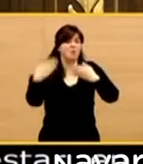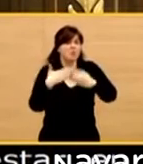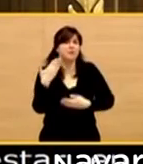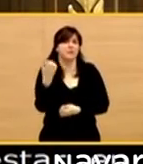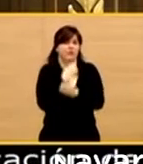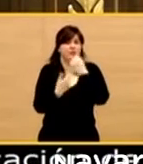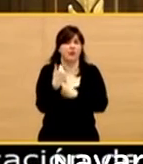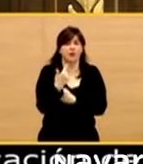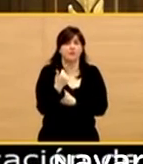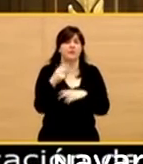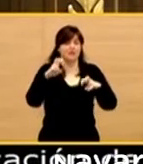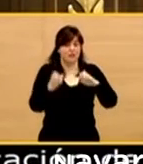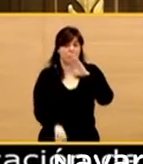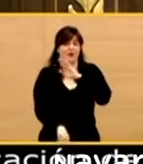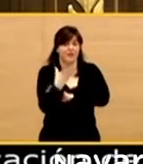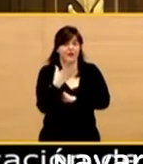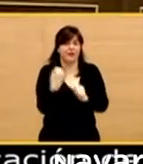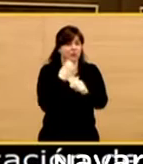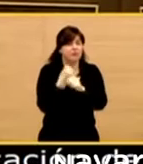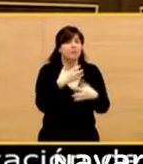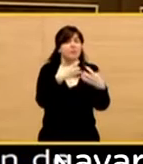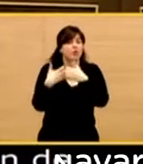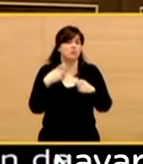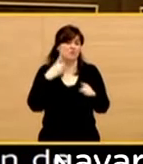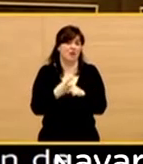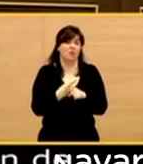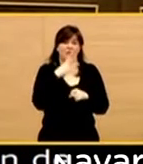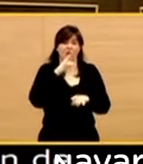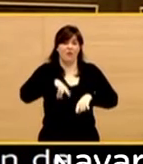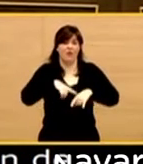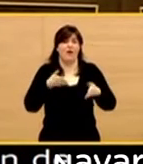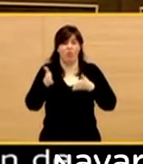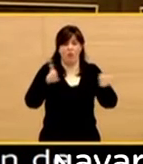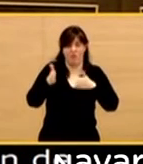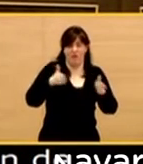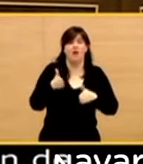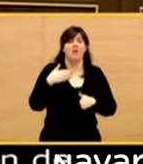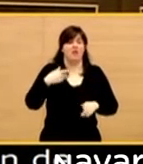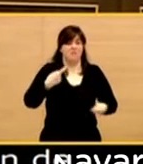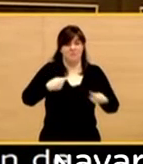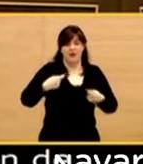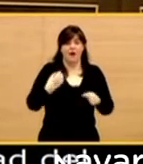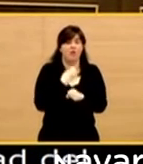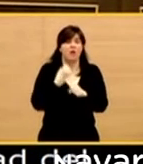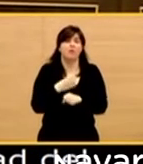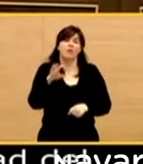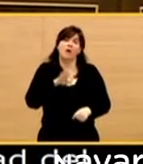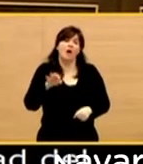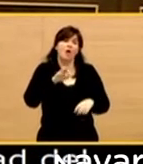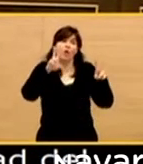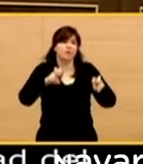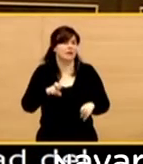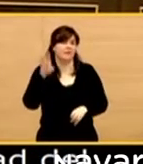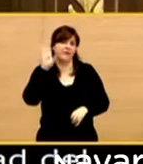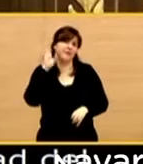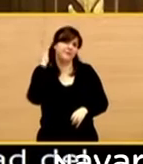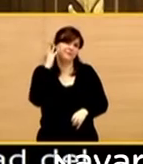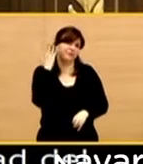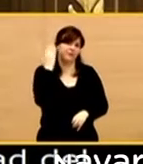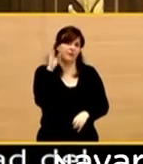de empleo y de lucha contra la dualidad del mercado laboral o en el combate sin cuartel contra la corrupción. Tenemos encima de la